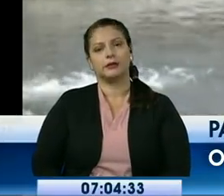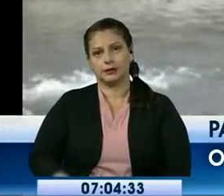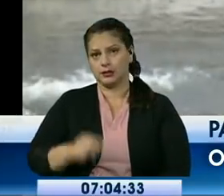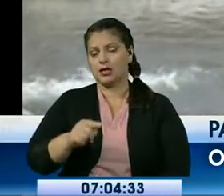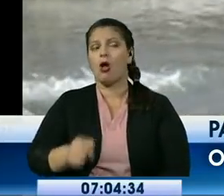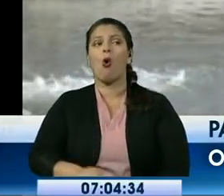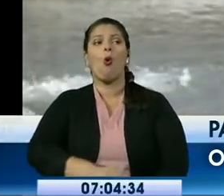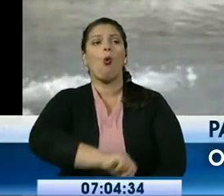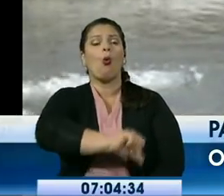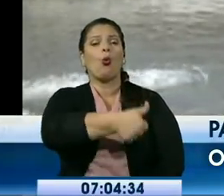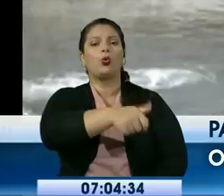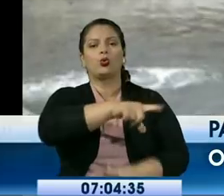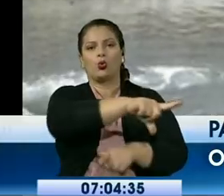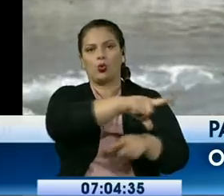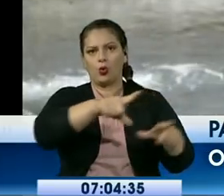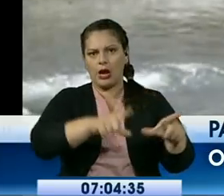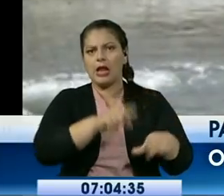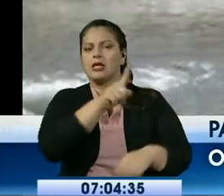los 5 centímetros.